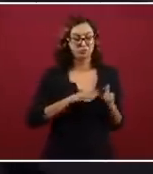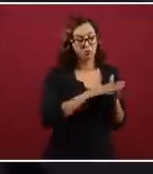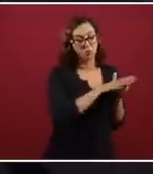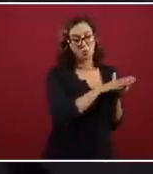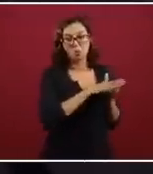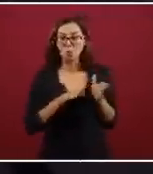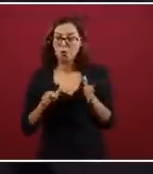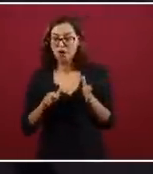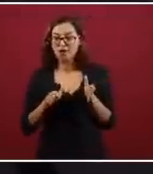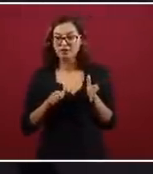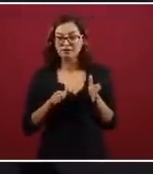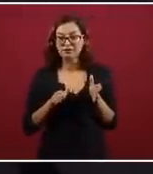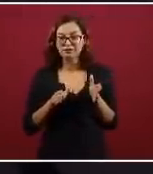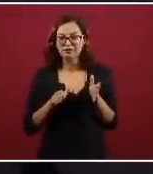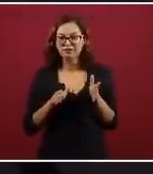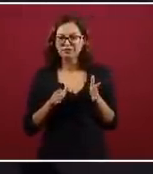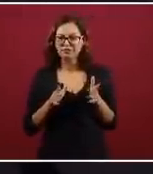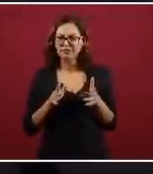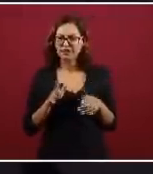¿En beneficio de quién?